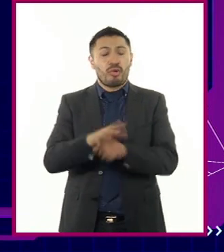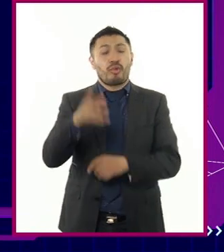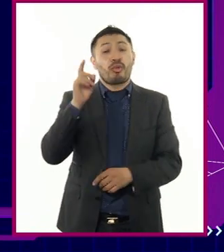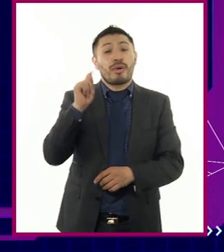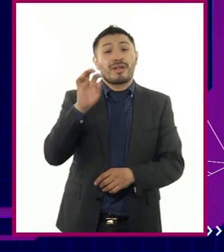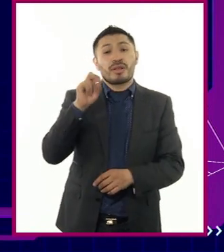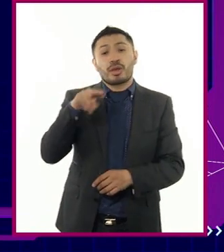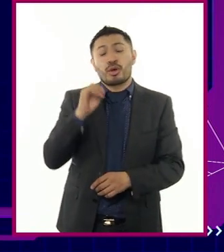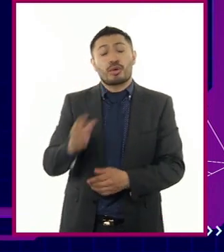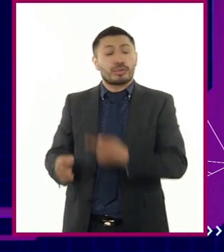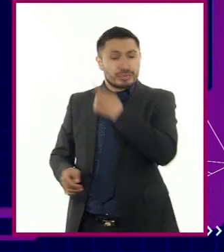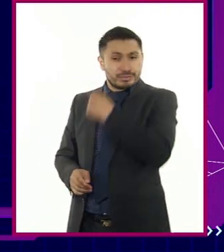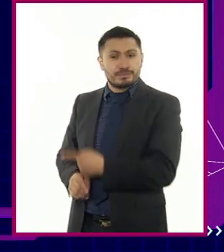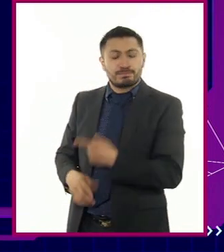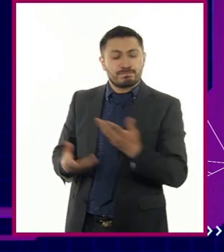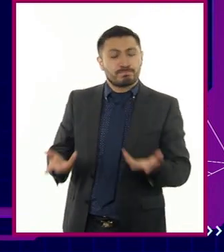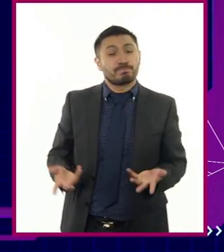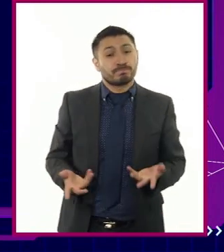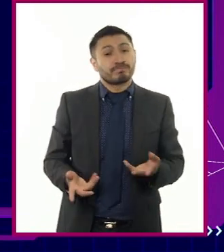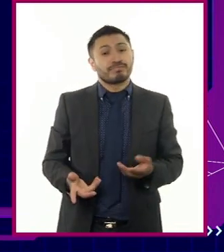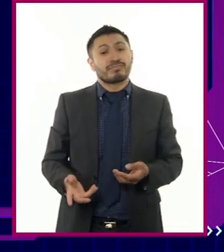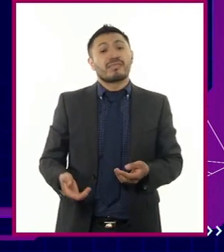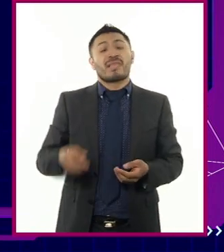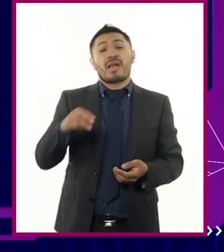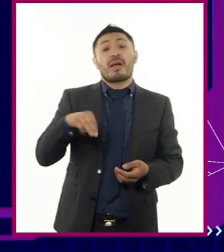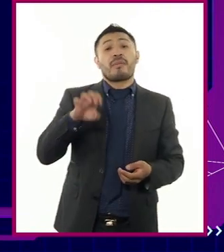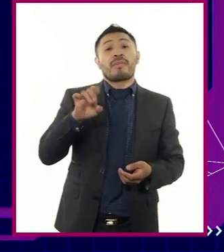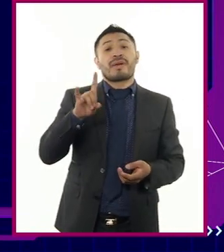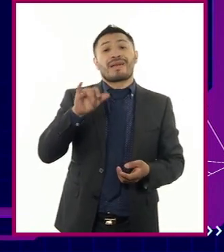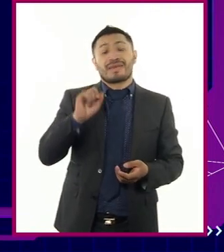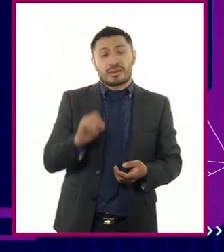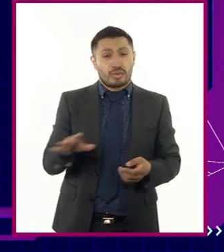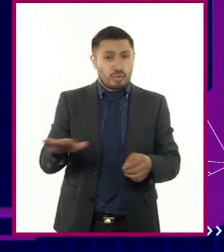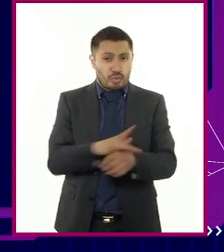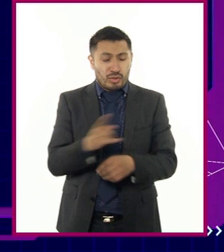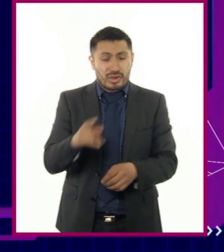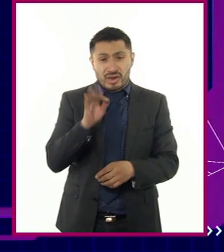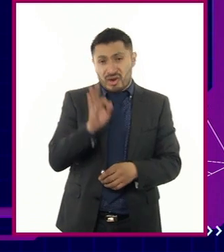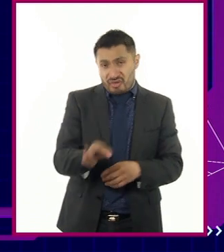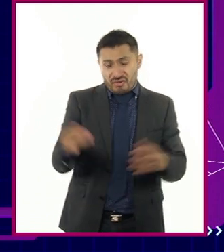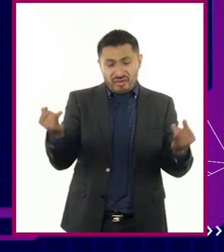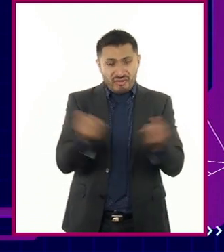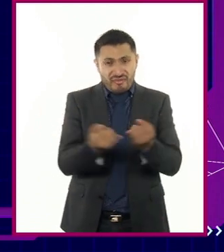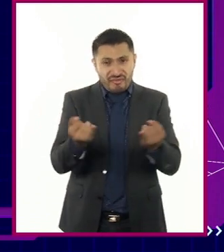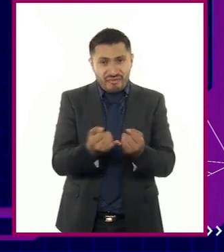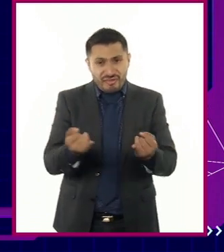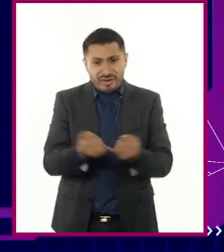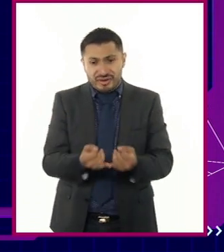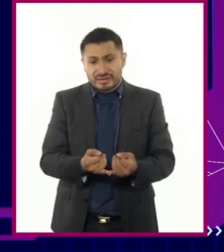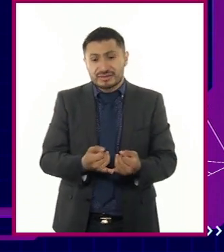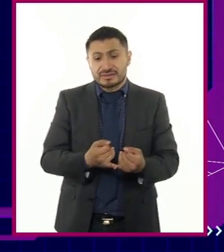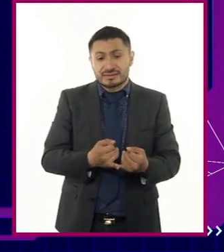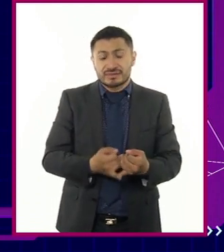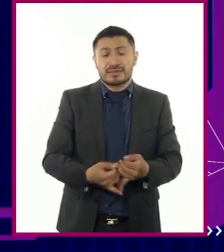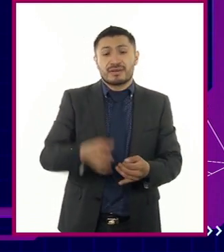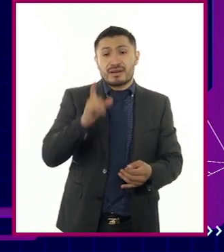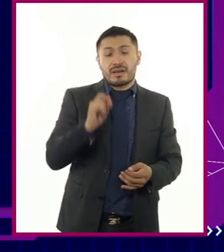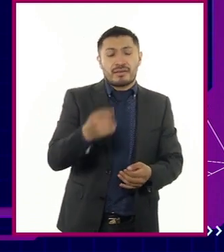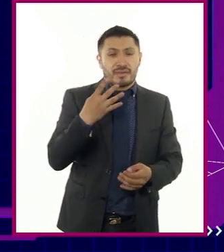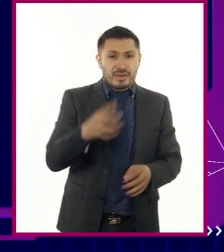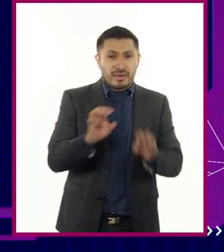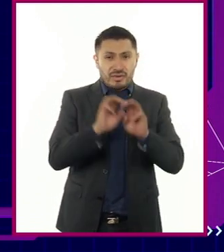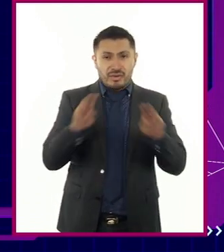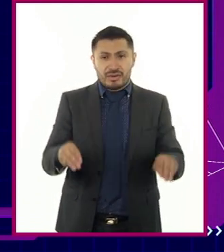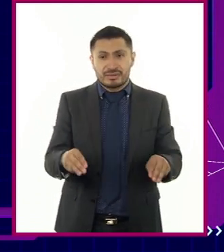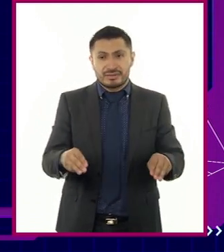calculada? Corresponde a los tonos medios, ya que la frecuencia de las vibraciones de la cuerda de violín de 24